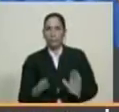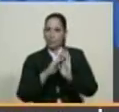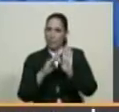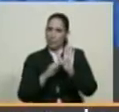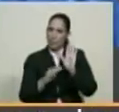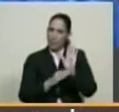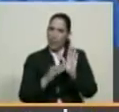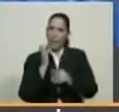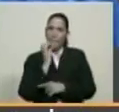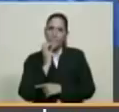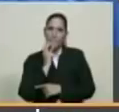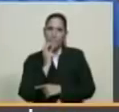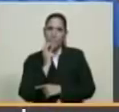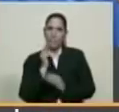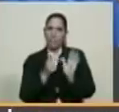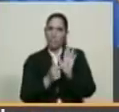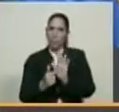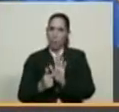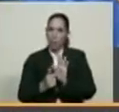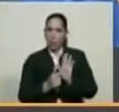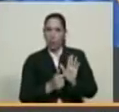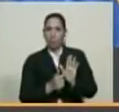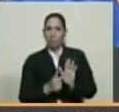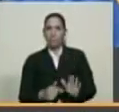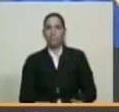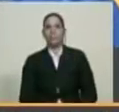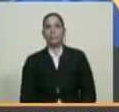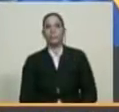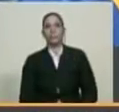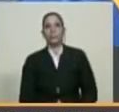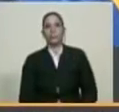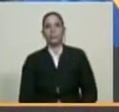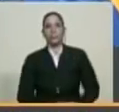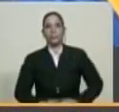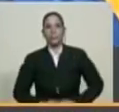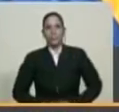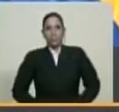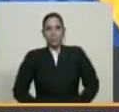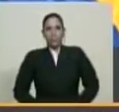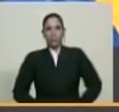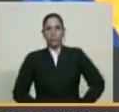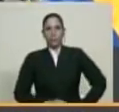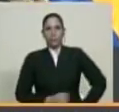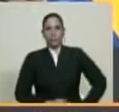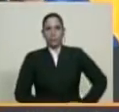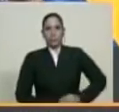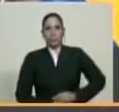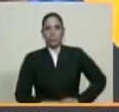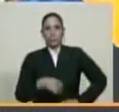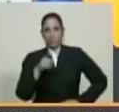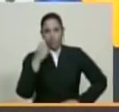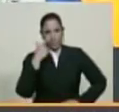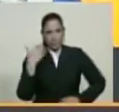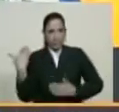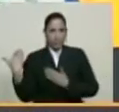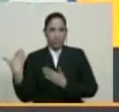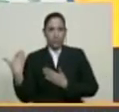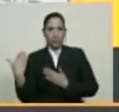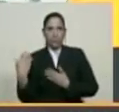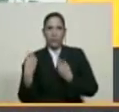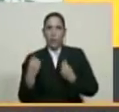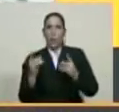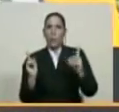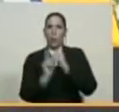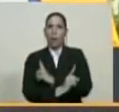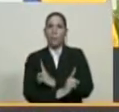ejemplo de esta coexistencia y qué significa esto. Aquí tengo una tabla de cómo se aplica la